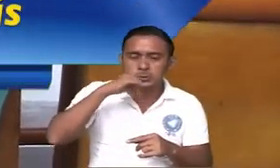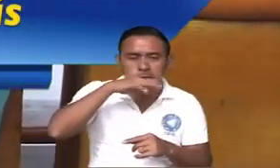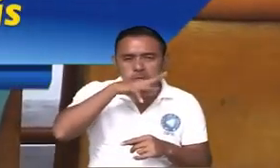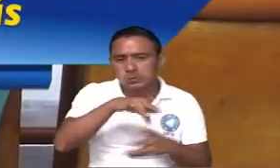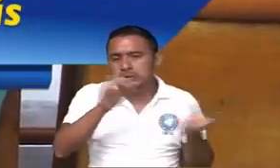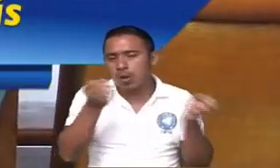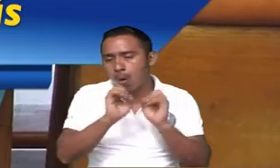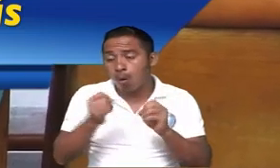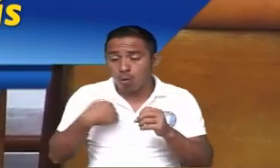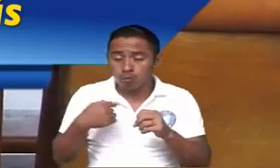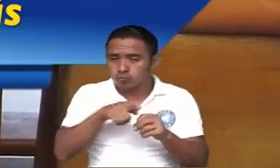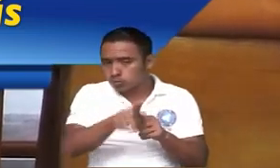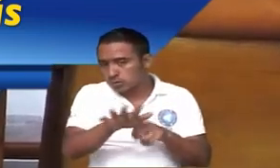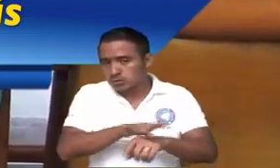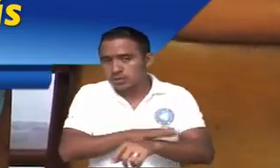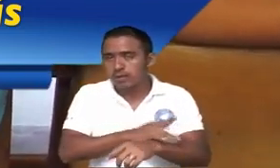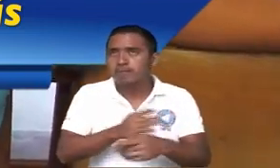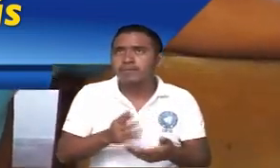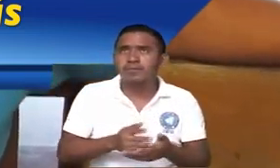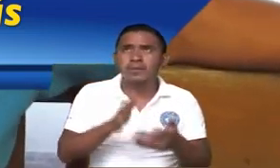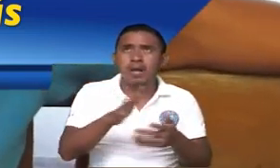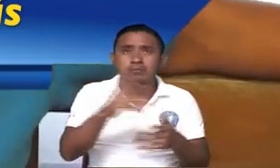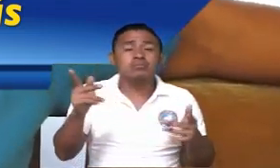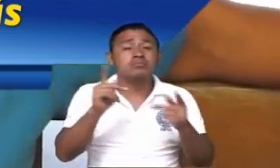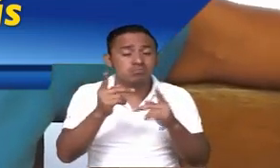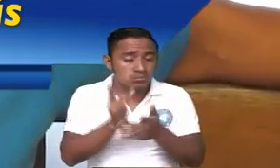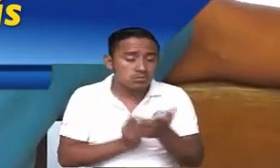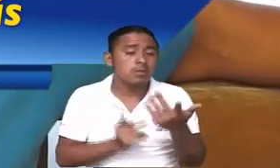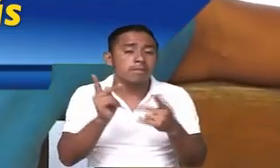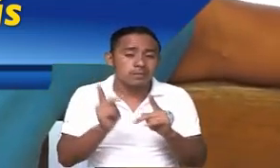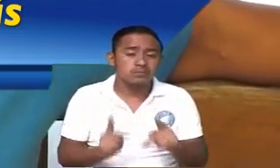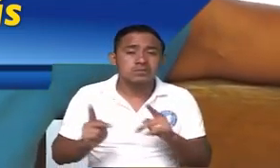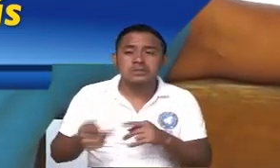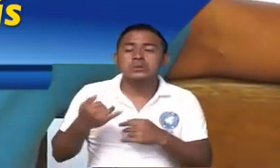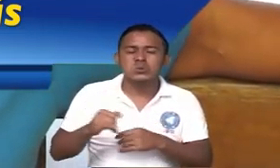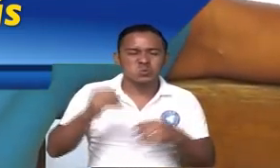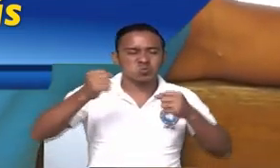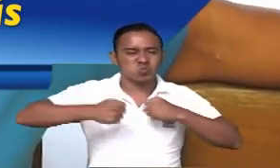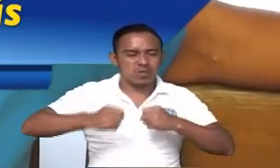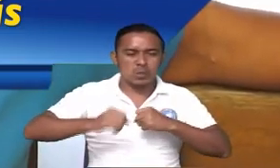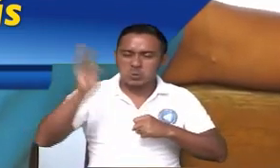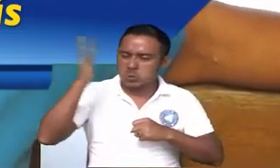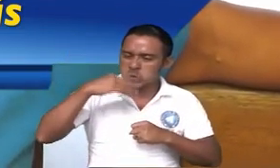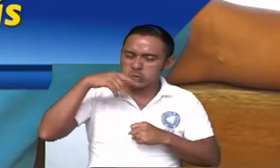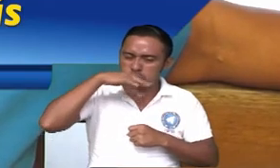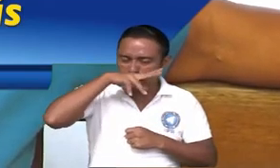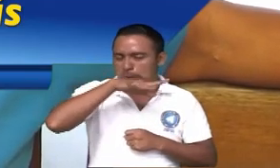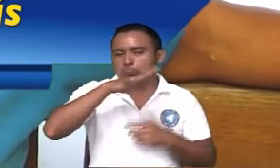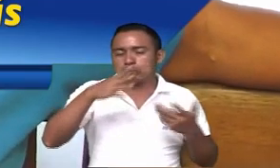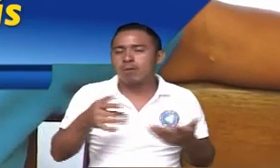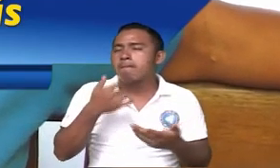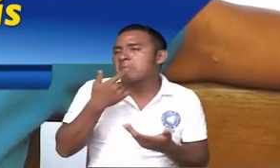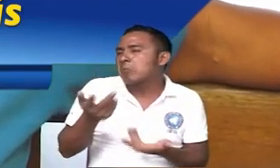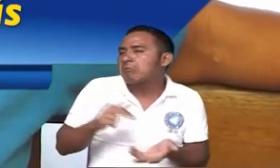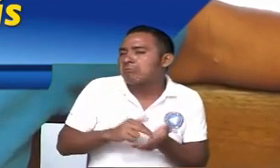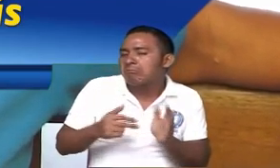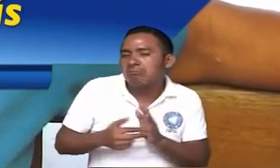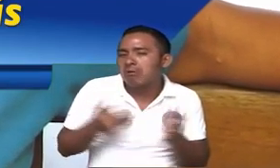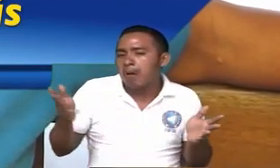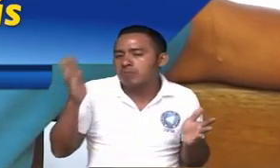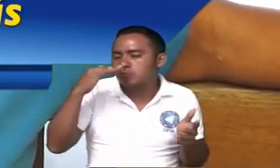¿O usted se ha sentido algún? Sí, algunas personas sentido fuerte mal aliento. ¿A qué cree usted que se debe este